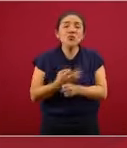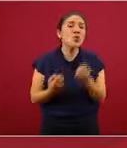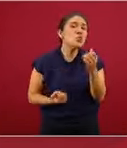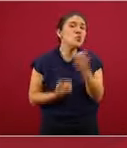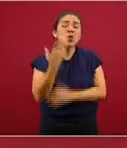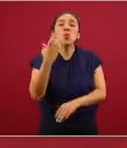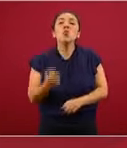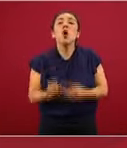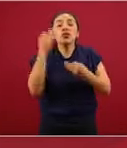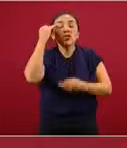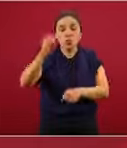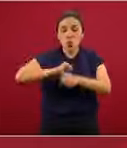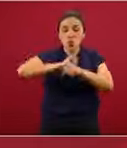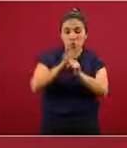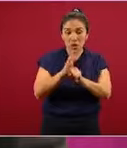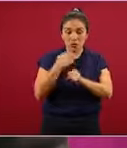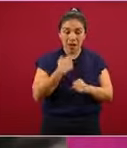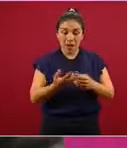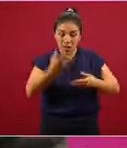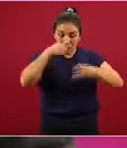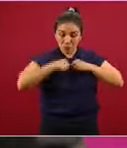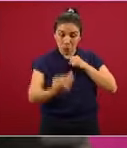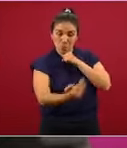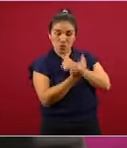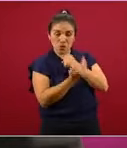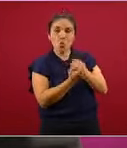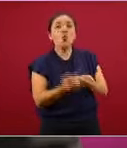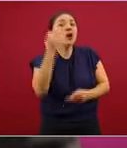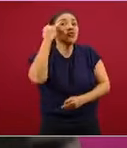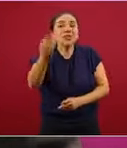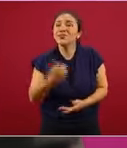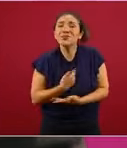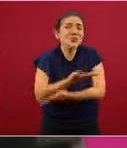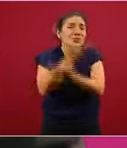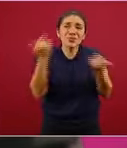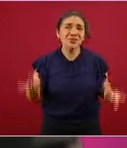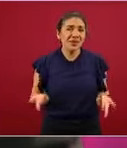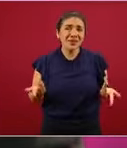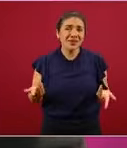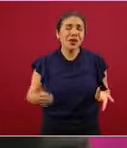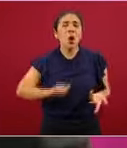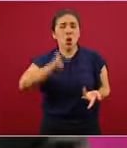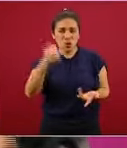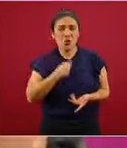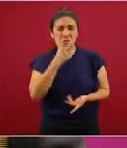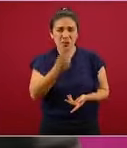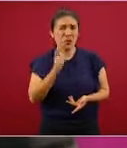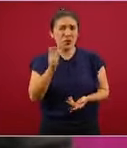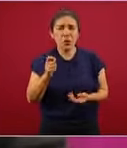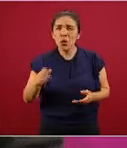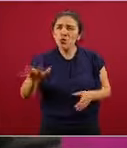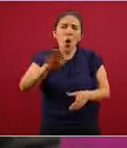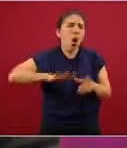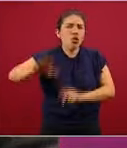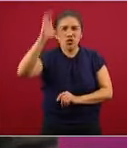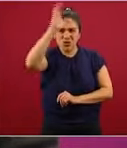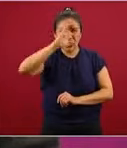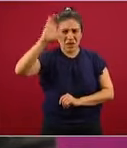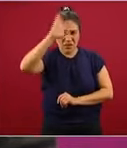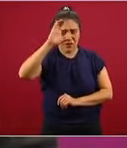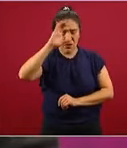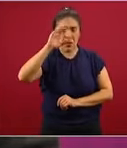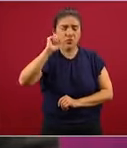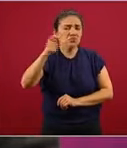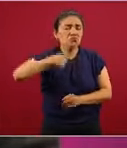infección por COVID-19. No solo eso, no conocemos, cuando digo el plural me refiero a la comunidad científica mundial,